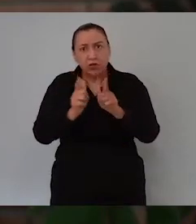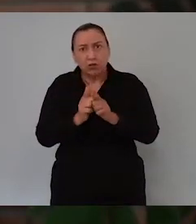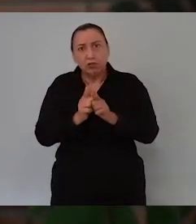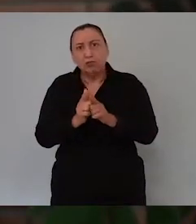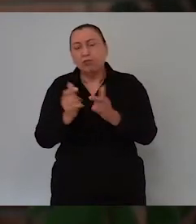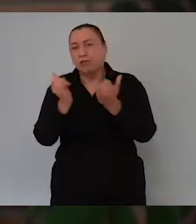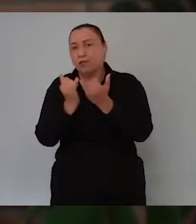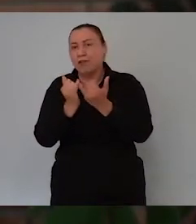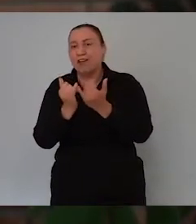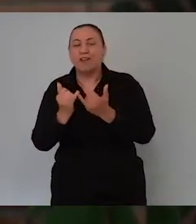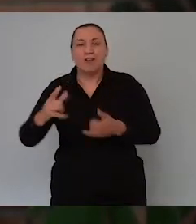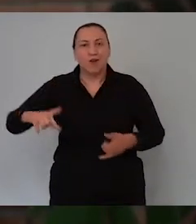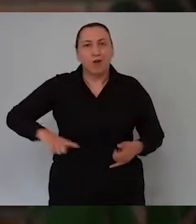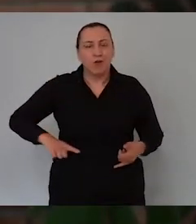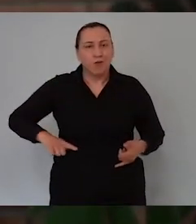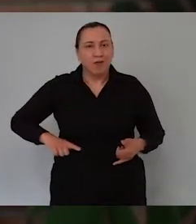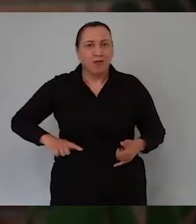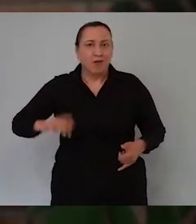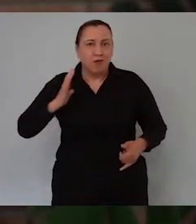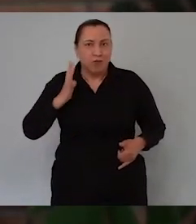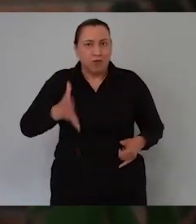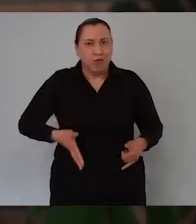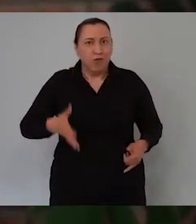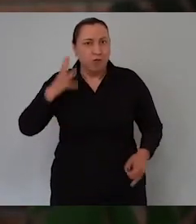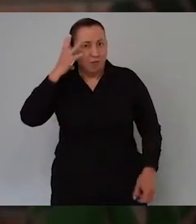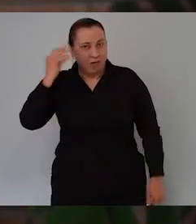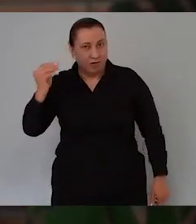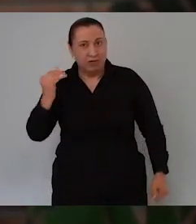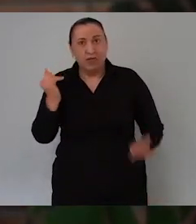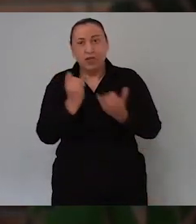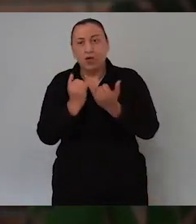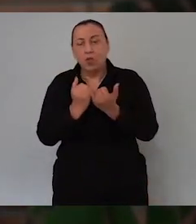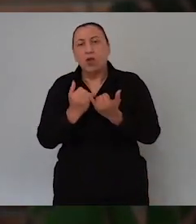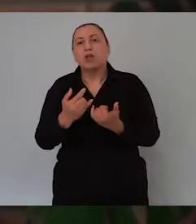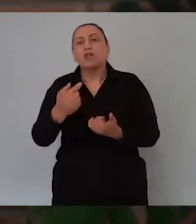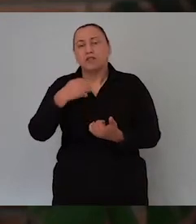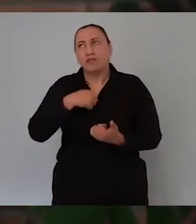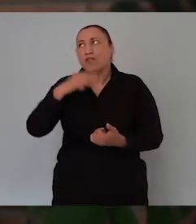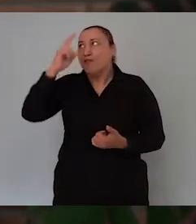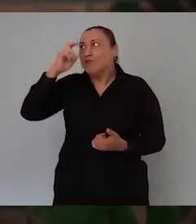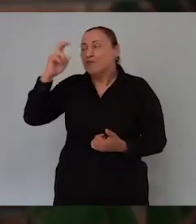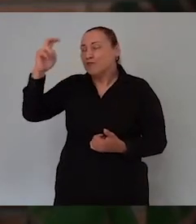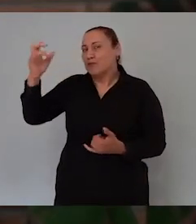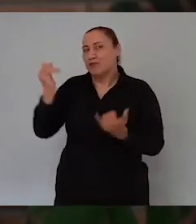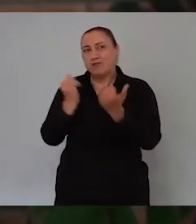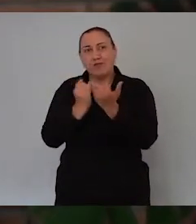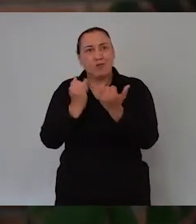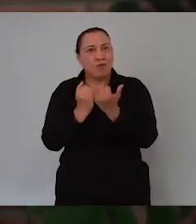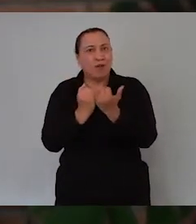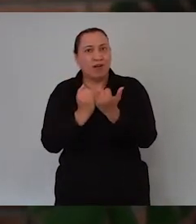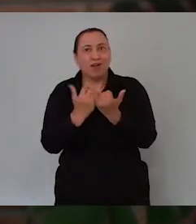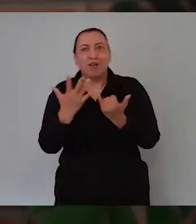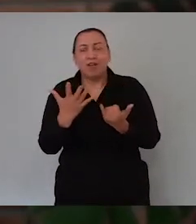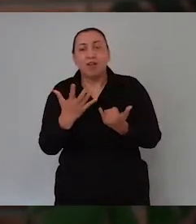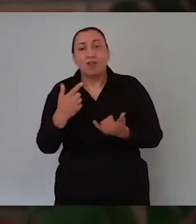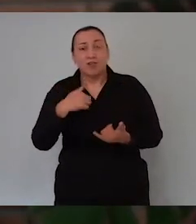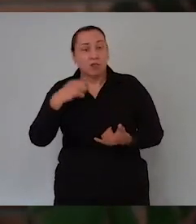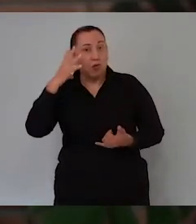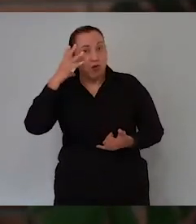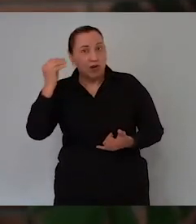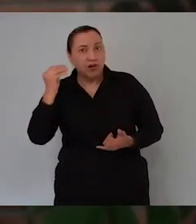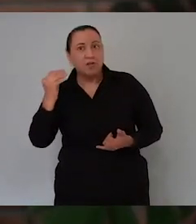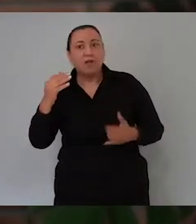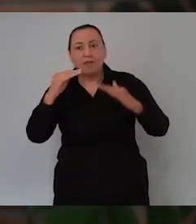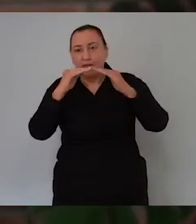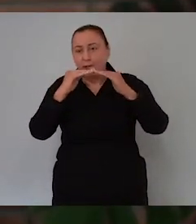sector. Así como un día lo soñó nuestra primer gobernadora, orgullosamente colimense, asimismo lo he soñado yo.